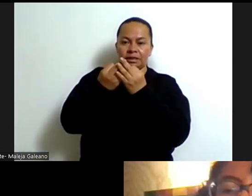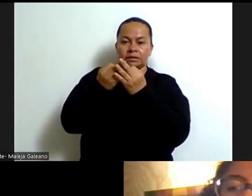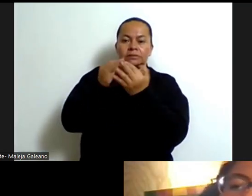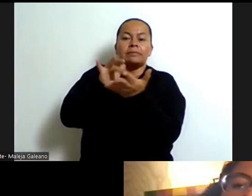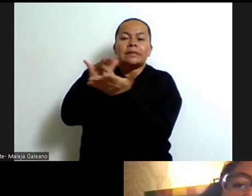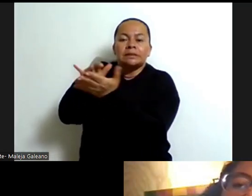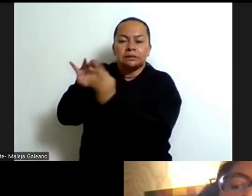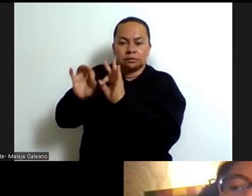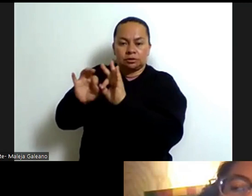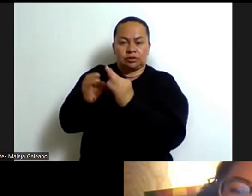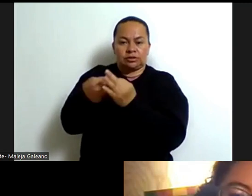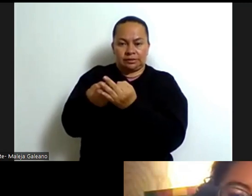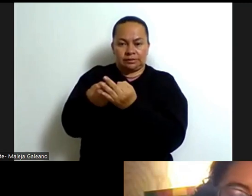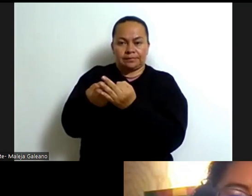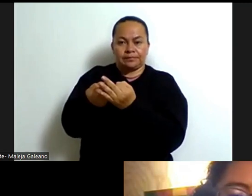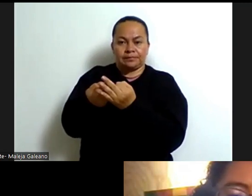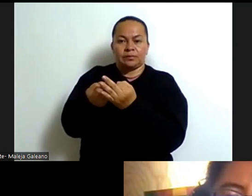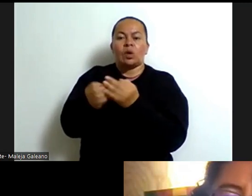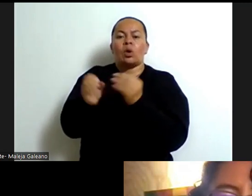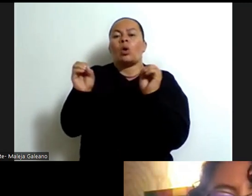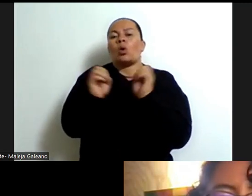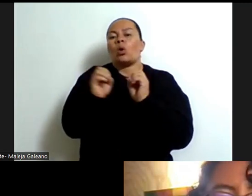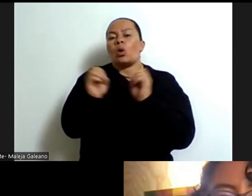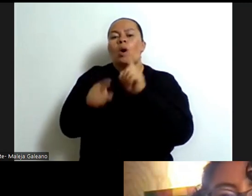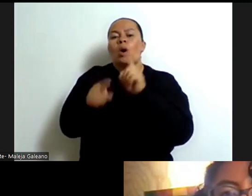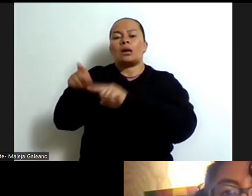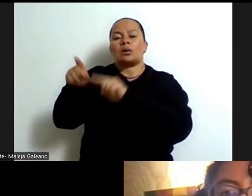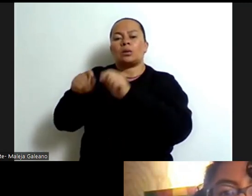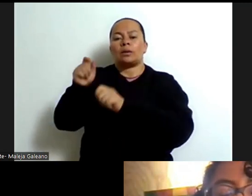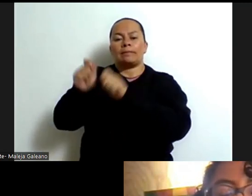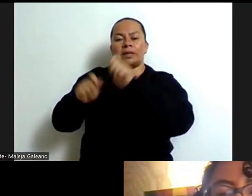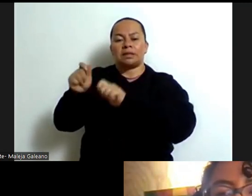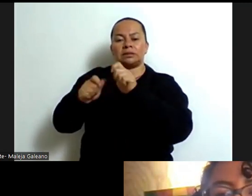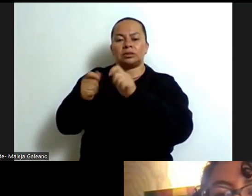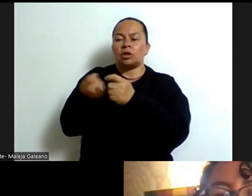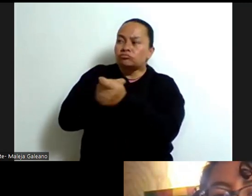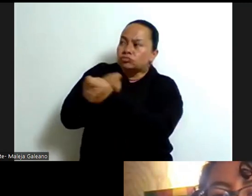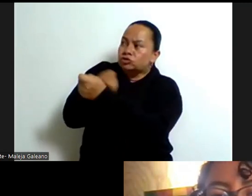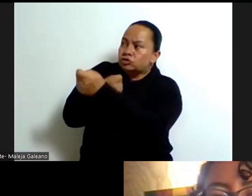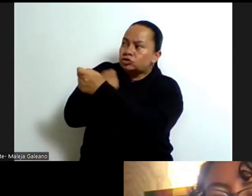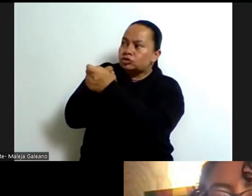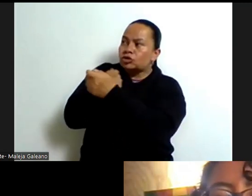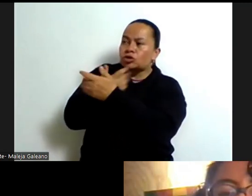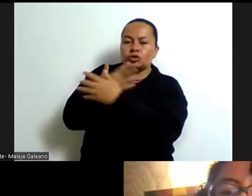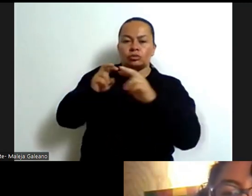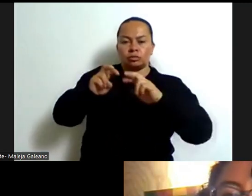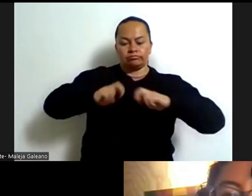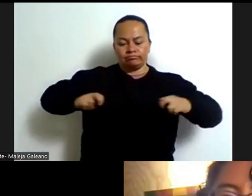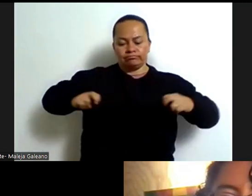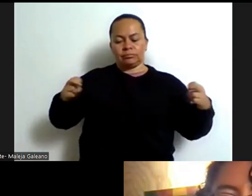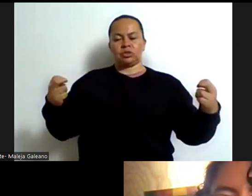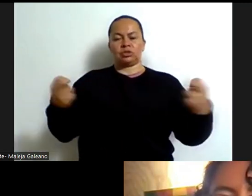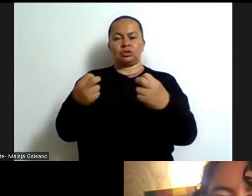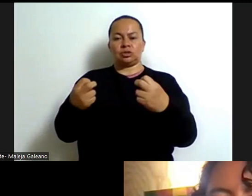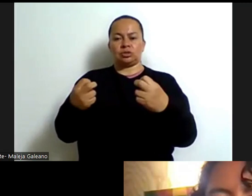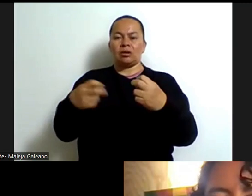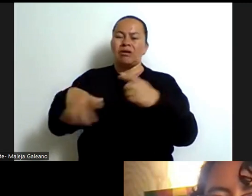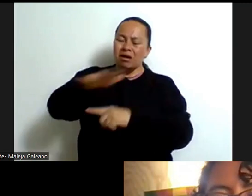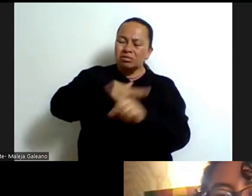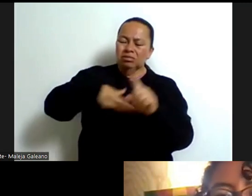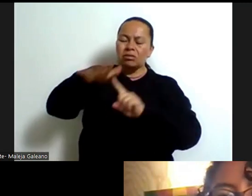familias o aquella persona muy cercana que ha estado en nuestro entorno inmediato y que nos